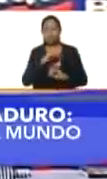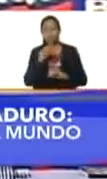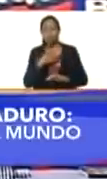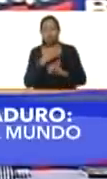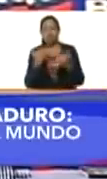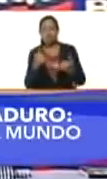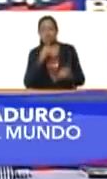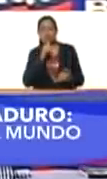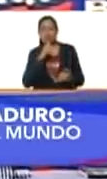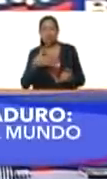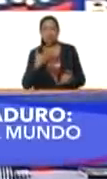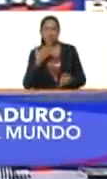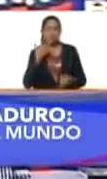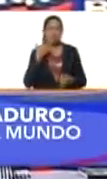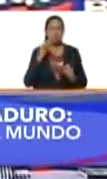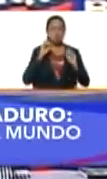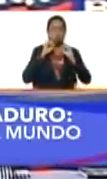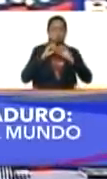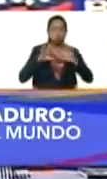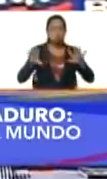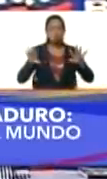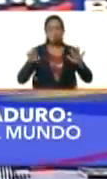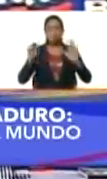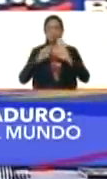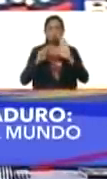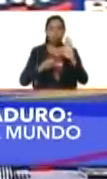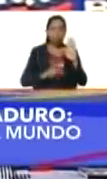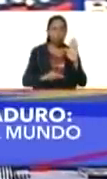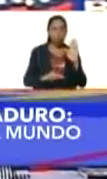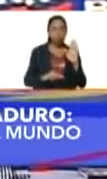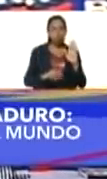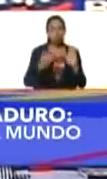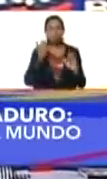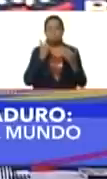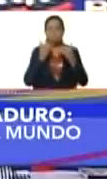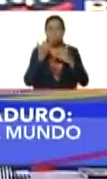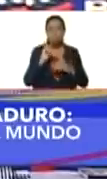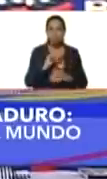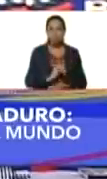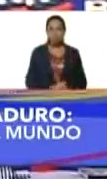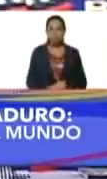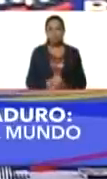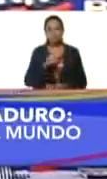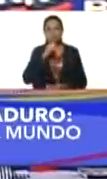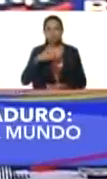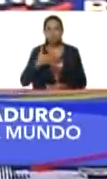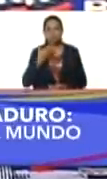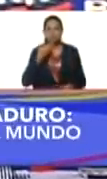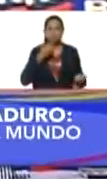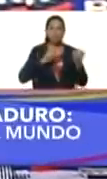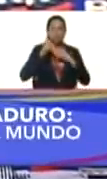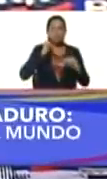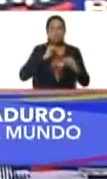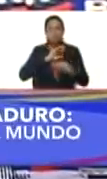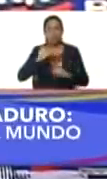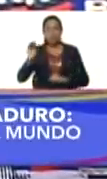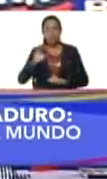puede difundir las medidas sanitarias necesarias? ¿Quién puede defender al